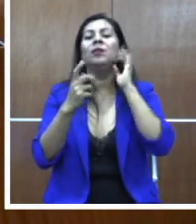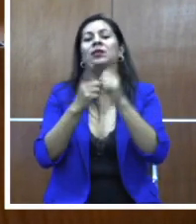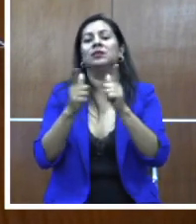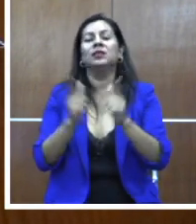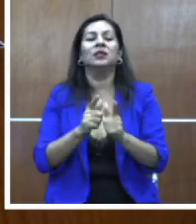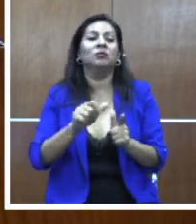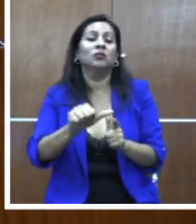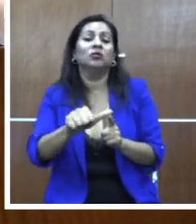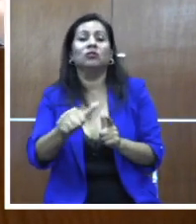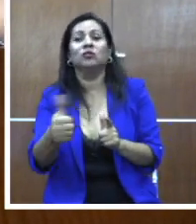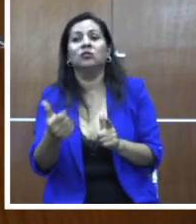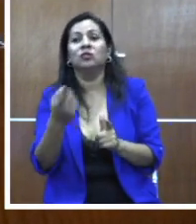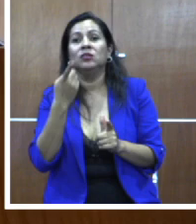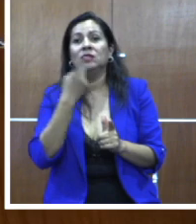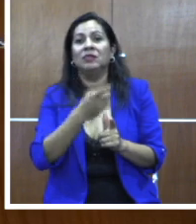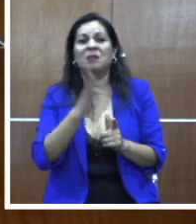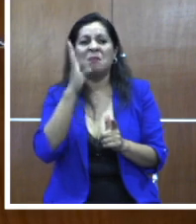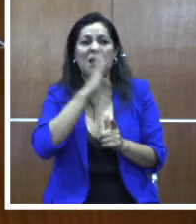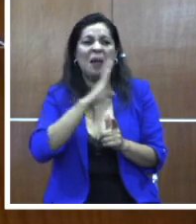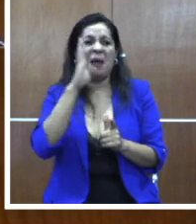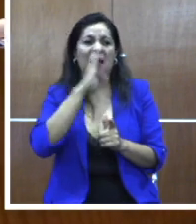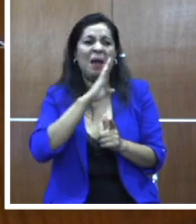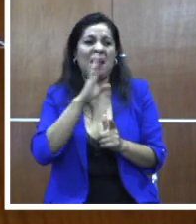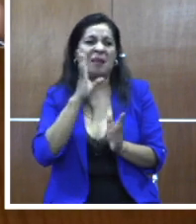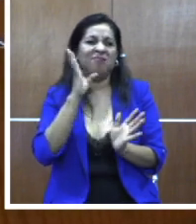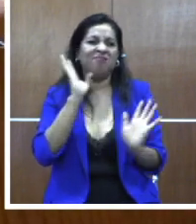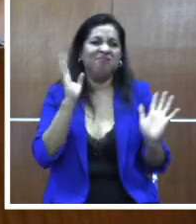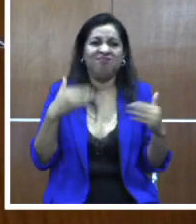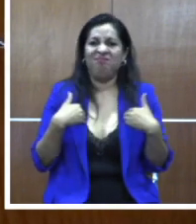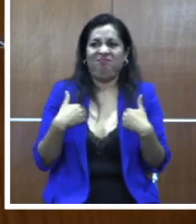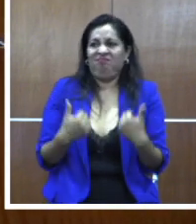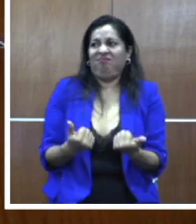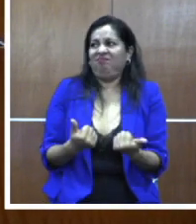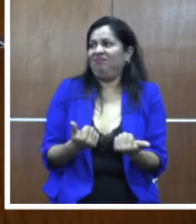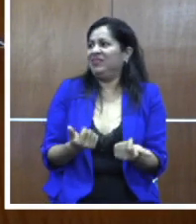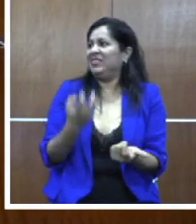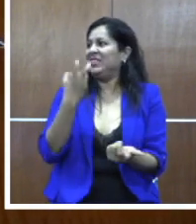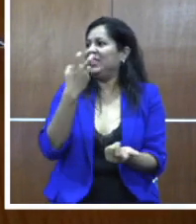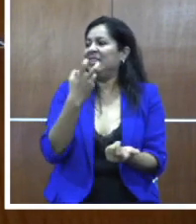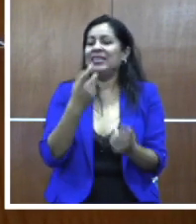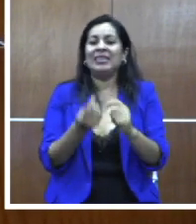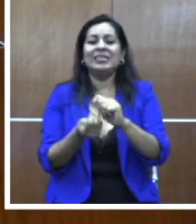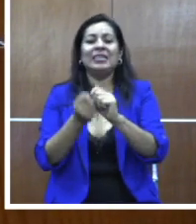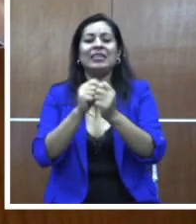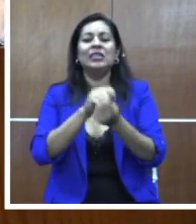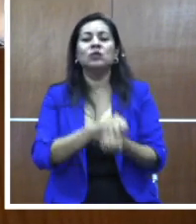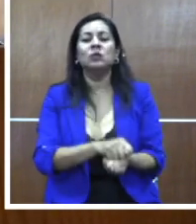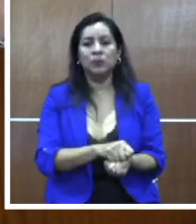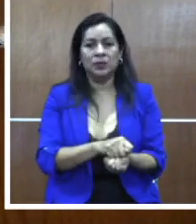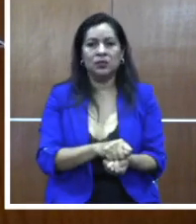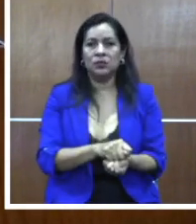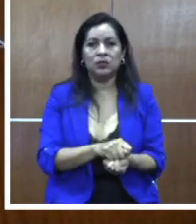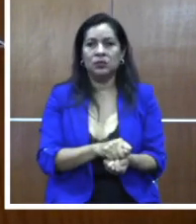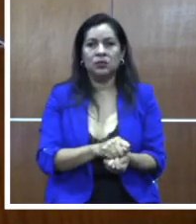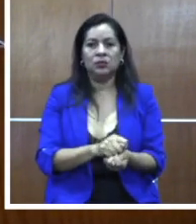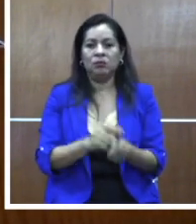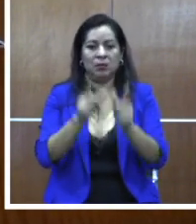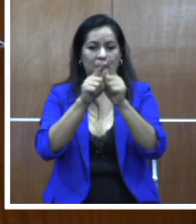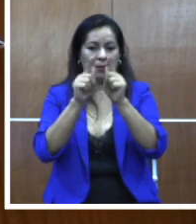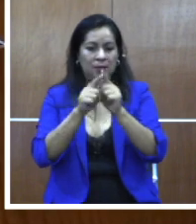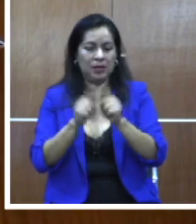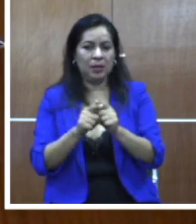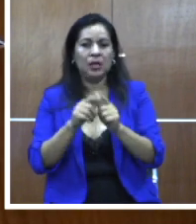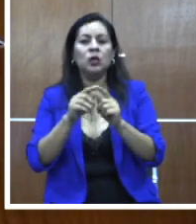hoy dice fraude o impugnación, no entiende que esta transformación no se agota en